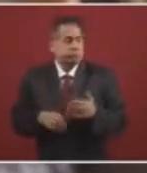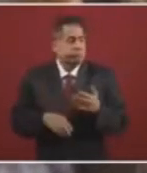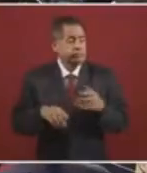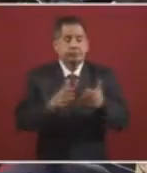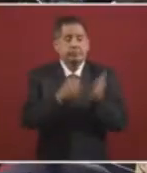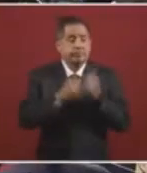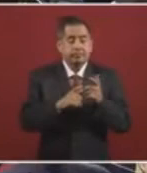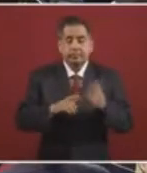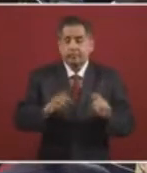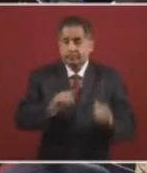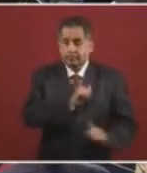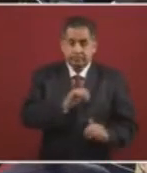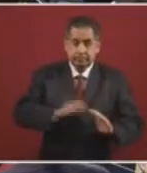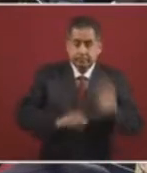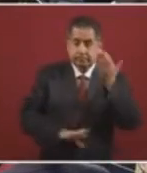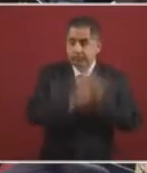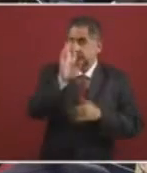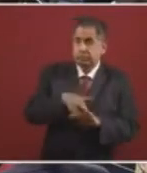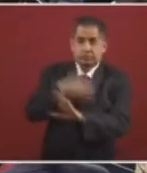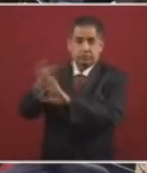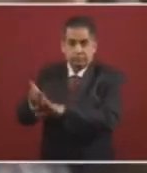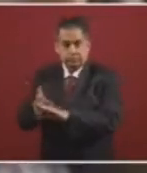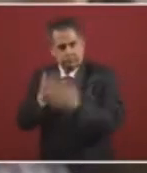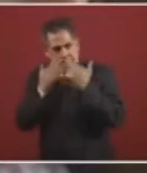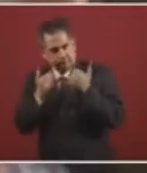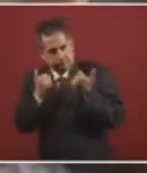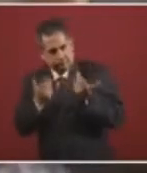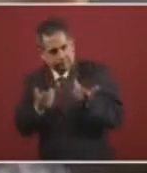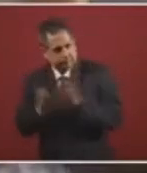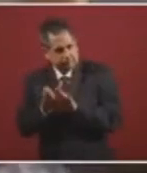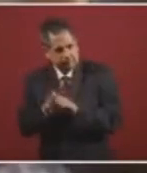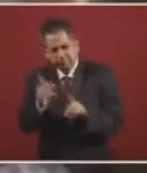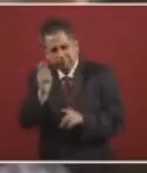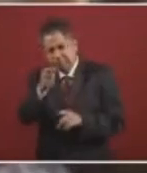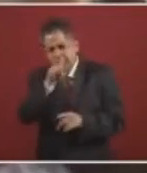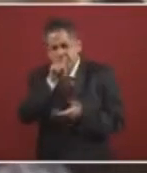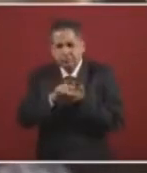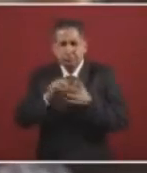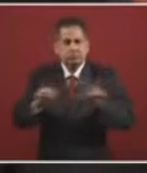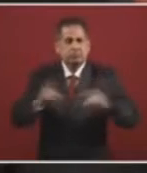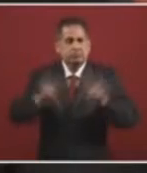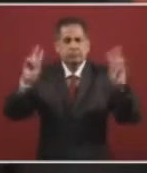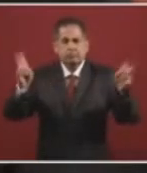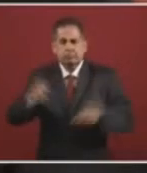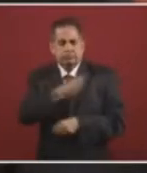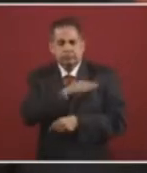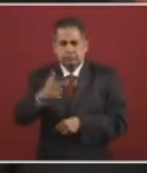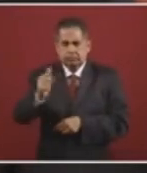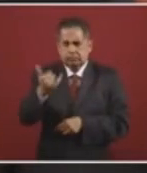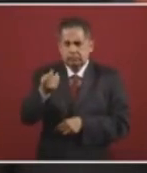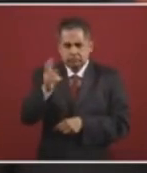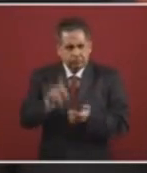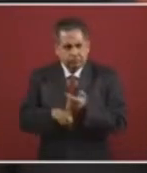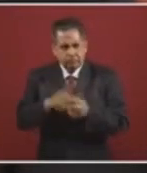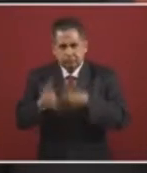Estado. Usted tuiteó este fin de semana a propósito, y bueno, ha habido el tema del general Gaitán, por poner un ejemplo, y que ya